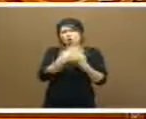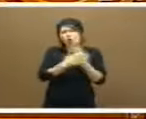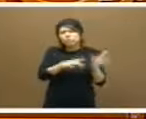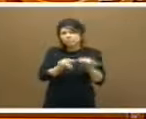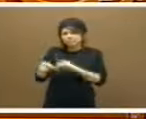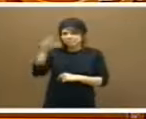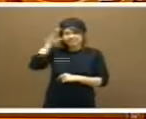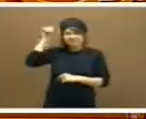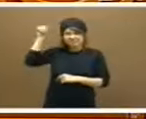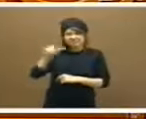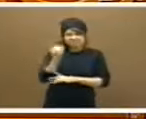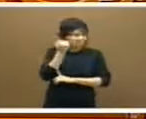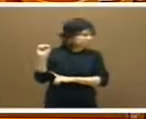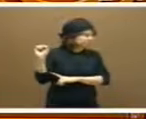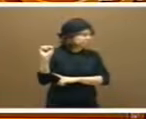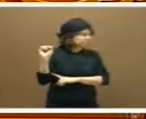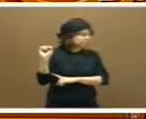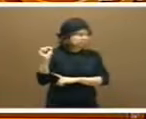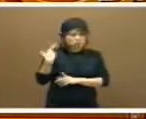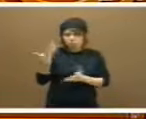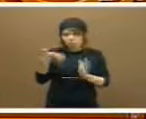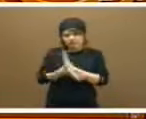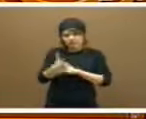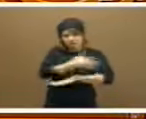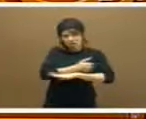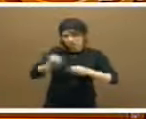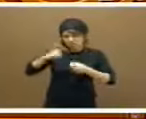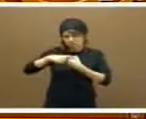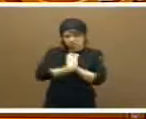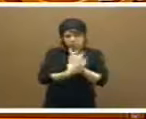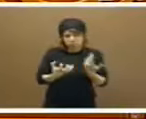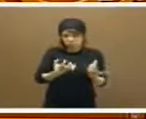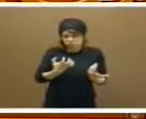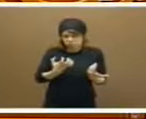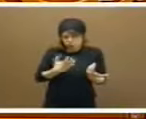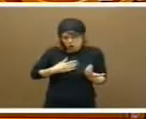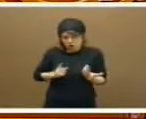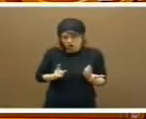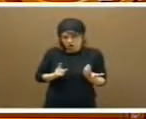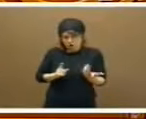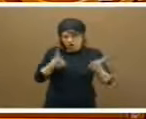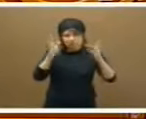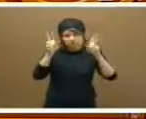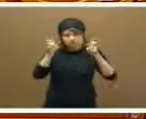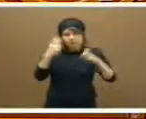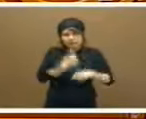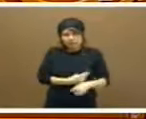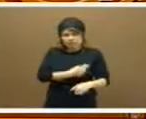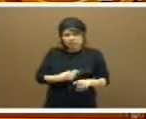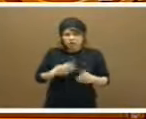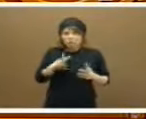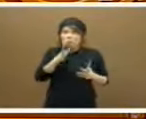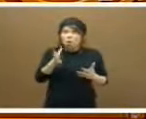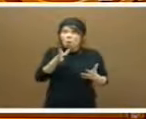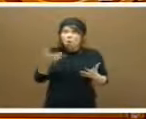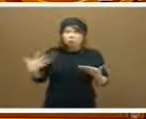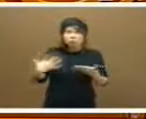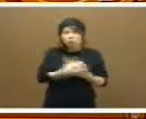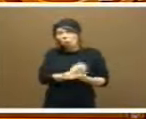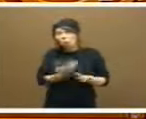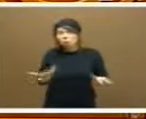escuchar y no quiere dejar participar a los extremeños, sobre todo en temas sanitarios, para que, bueno, entre